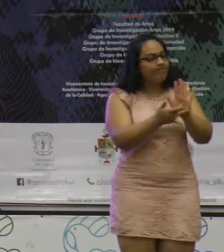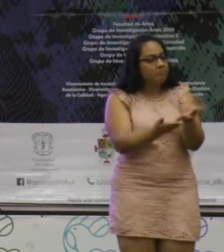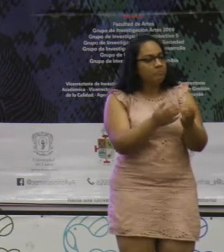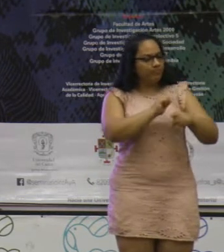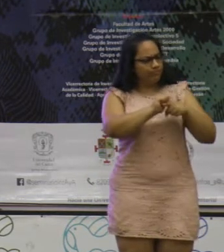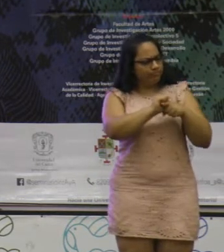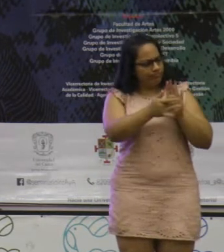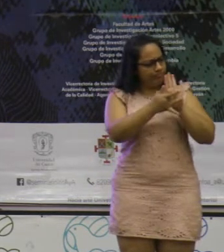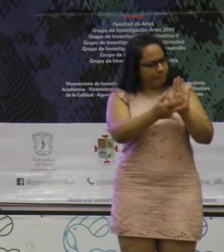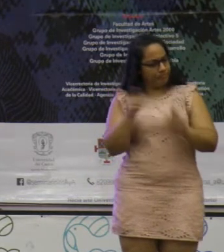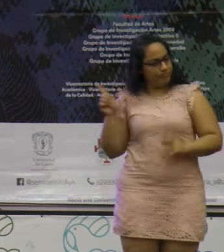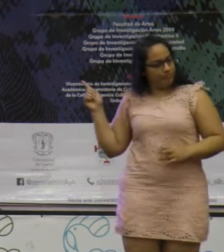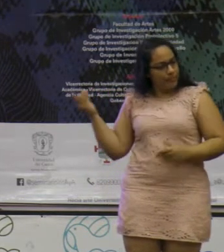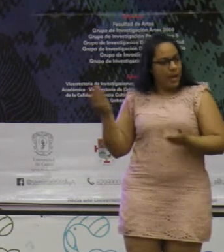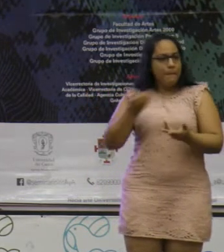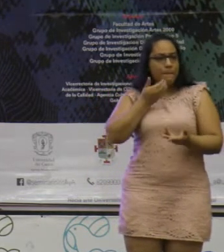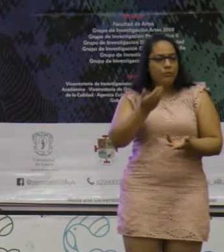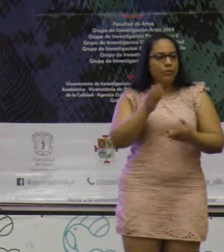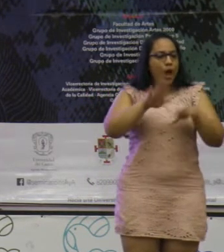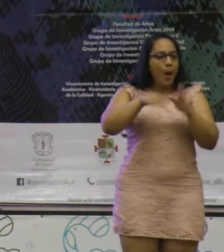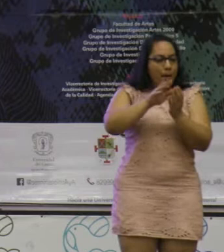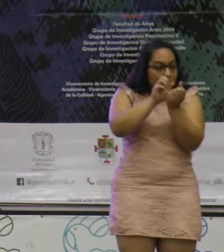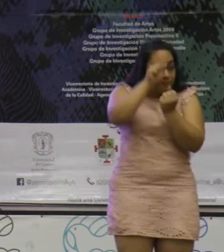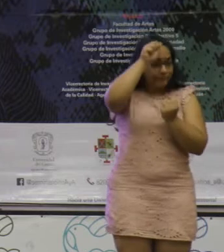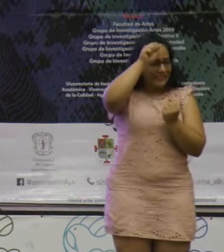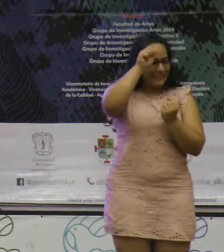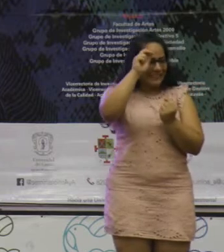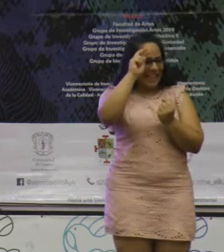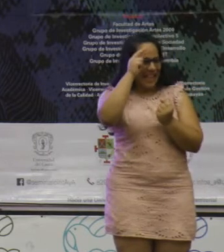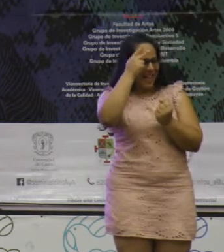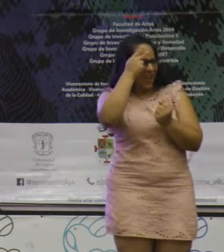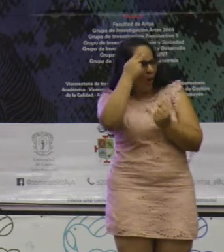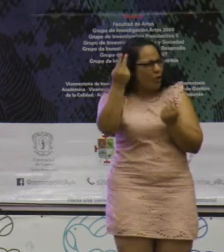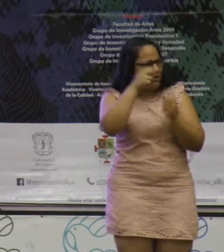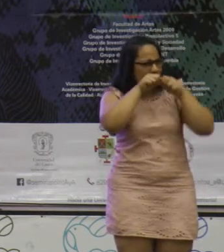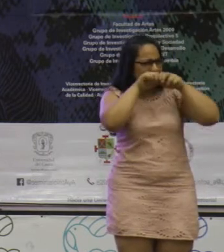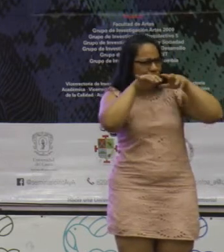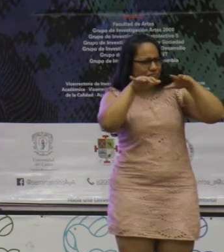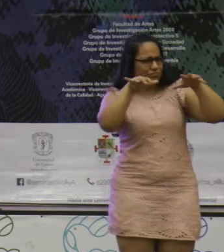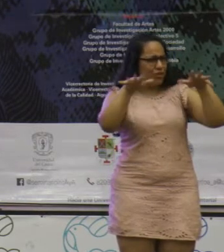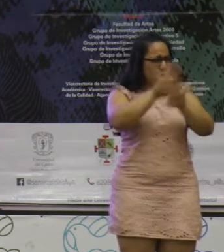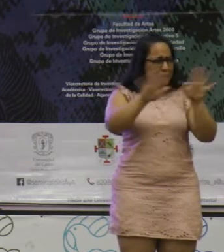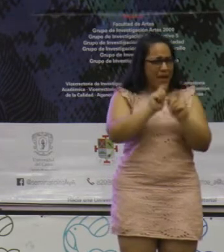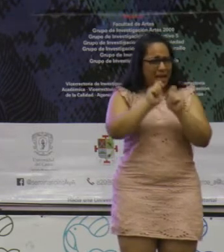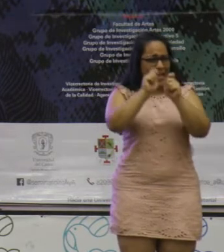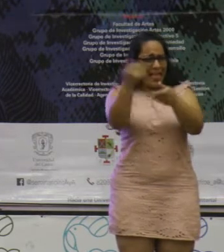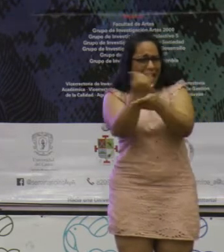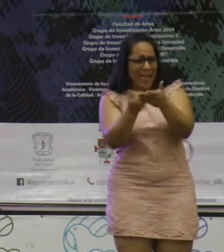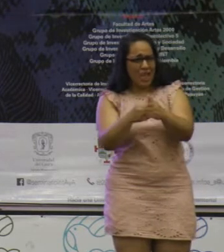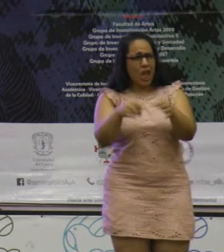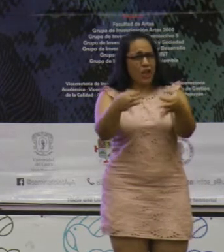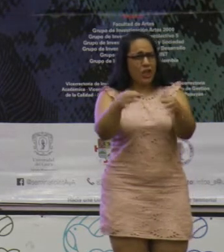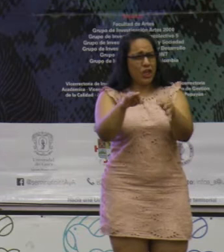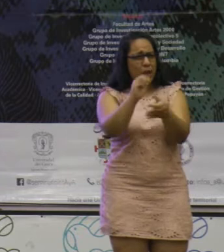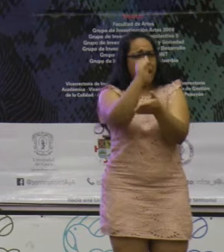el ejercicio es tratar de salir un poco de esta lógica de reproductividad bidimensional que hemos atribuido a la ilustración,